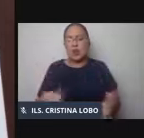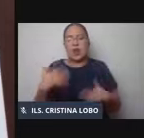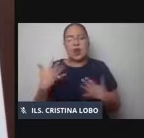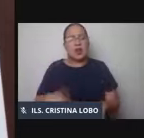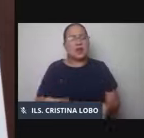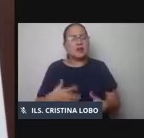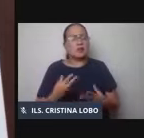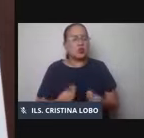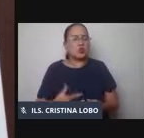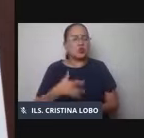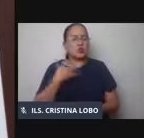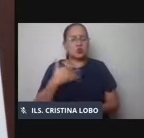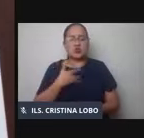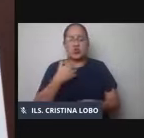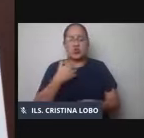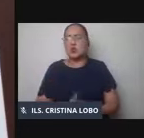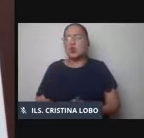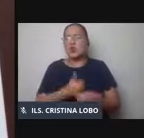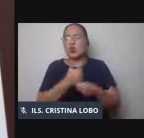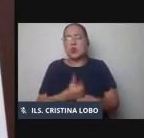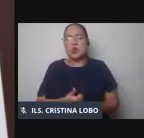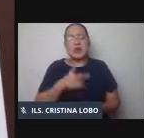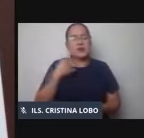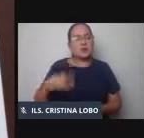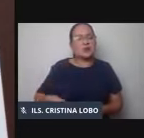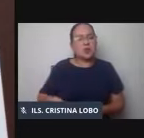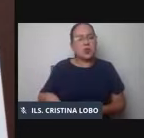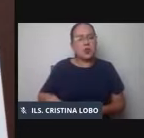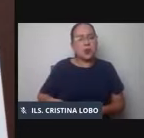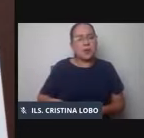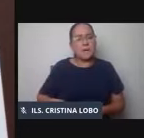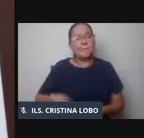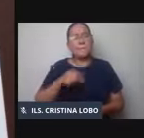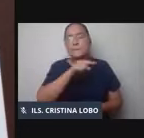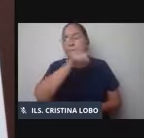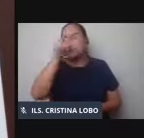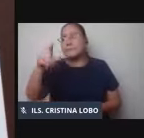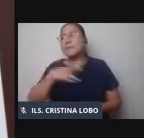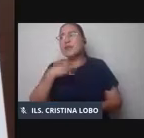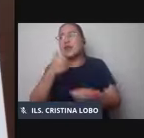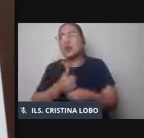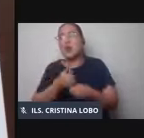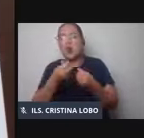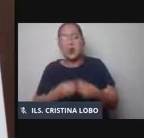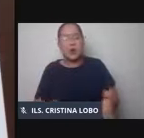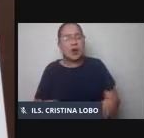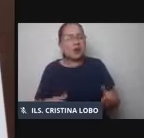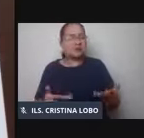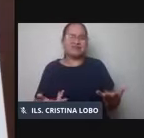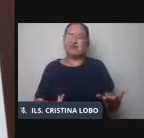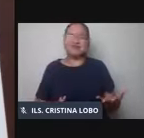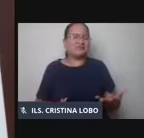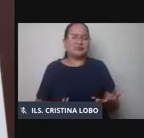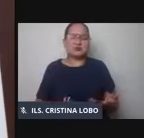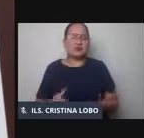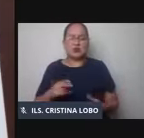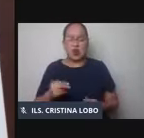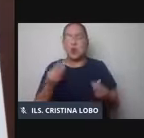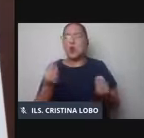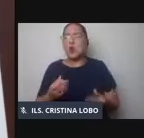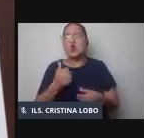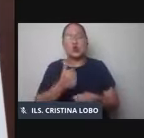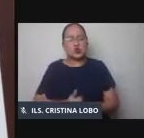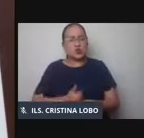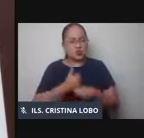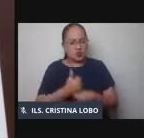culpa, que la victimización, insisto, no se vive de la misma manera que se vive en las otras personas. Es muy doloroso. Dice que